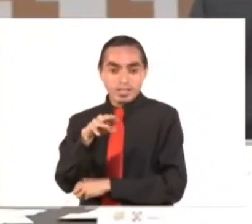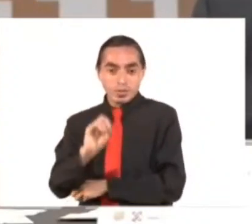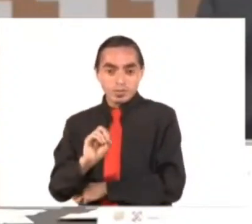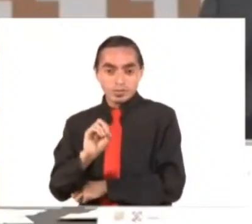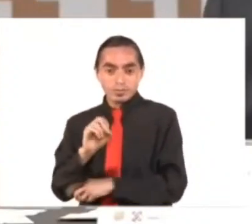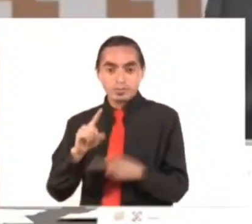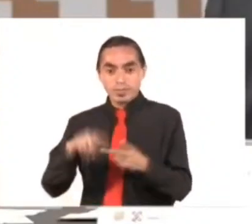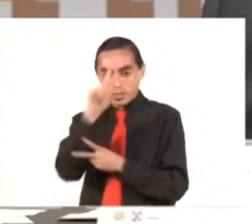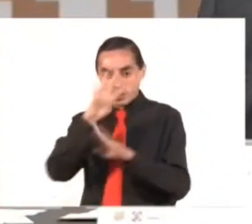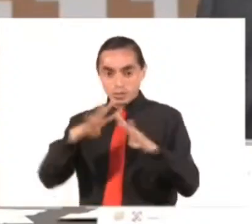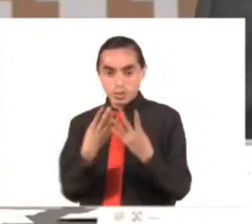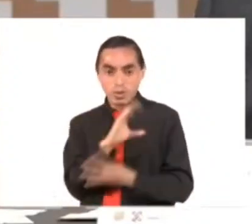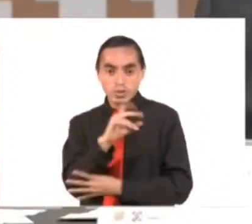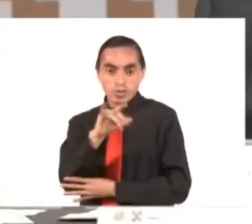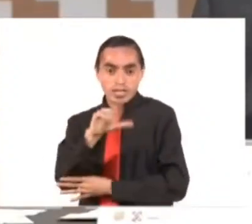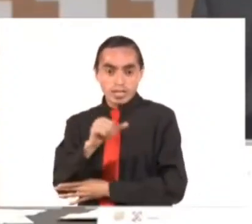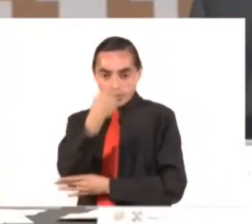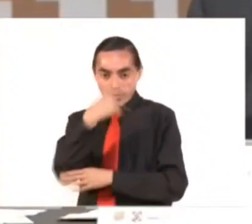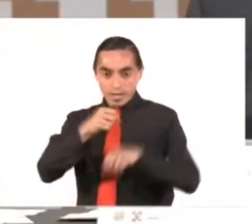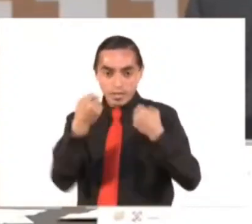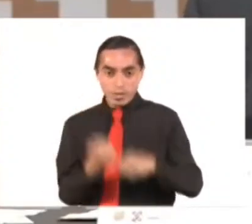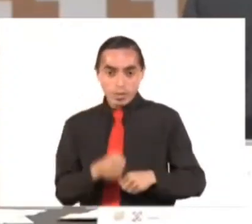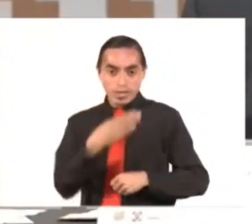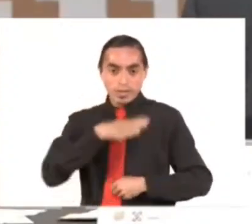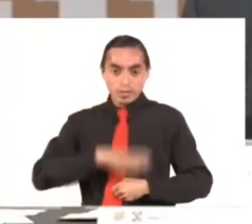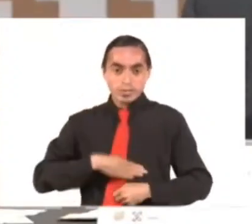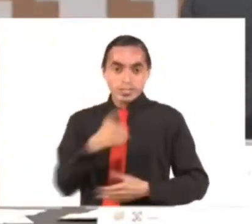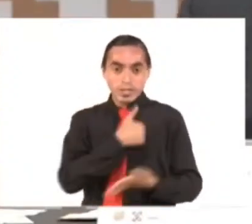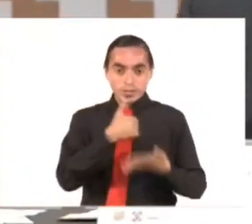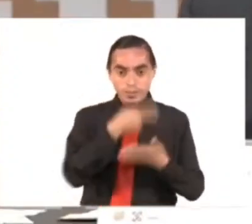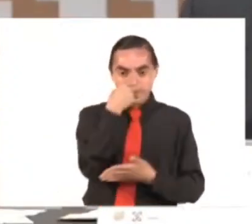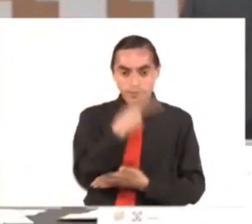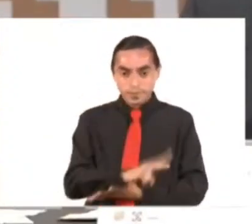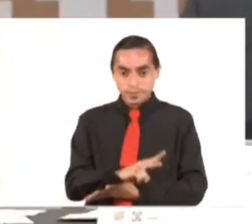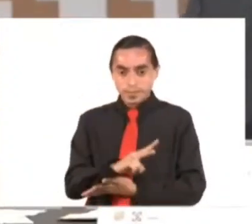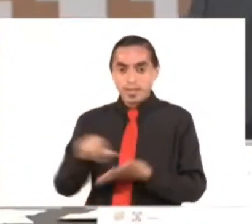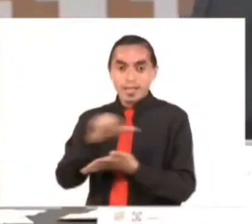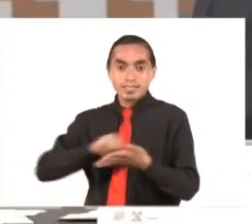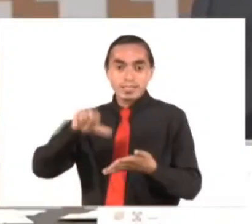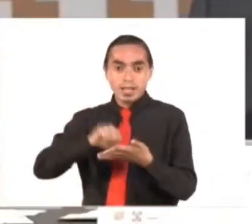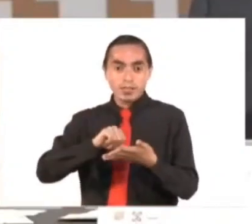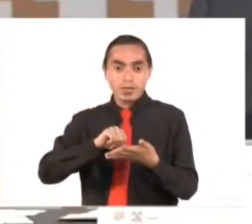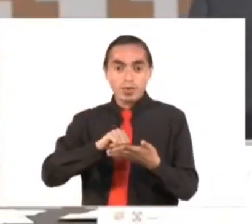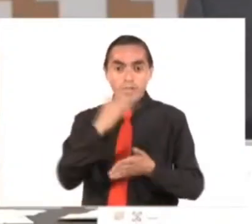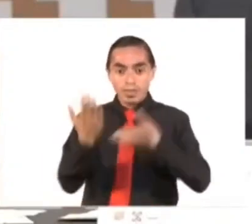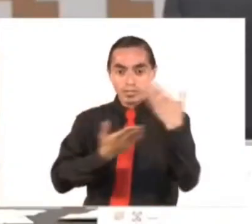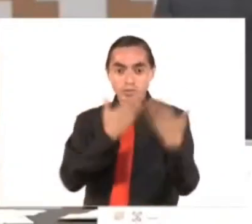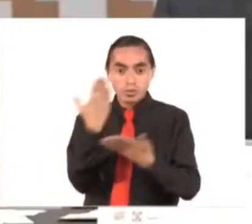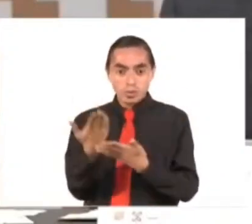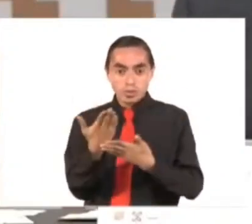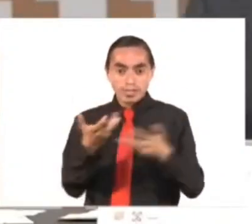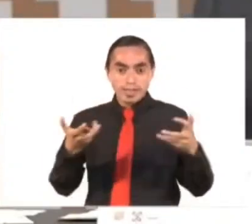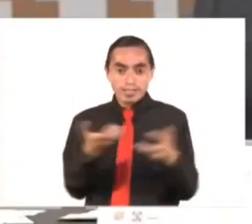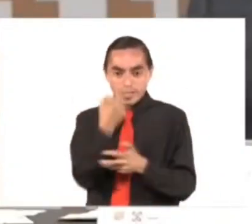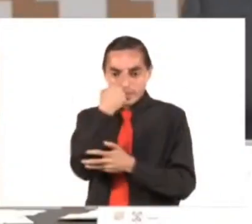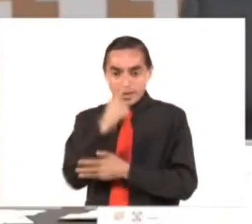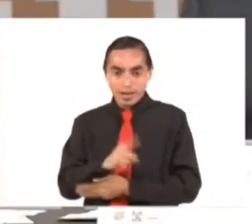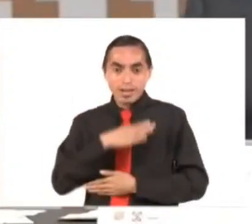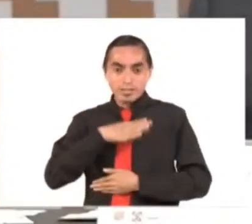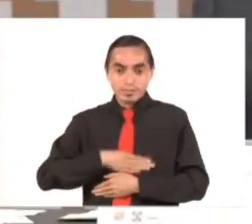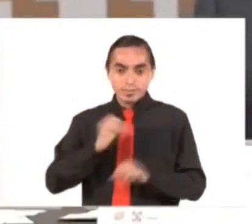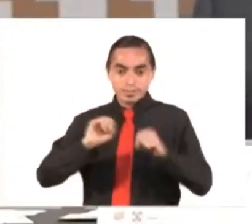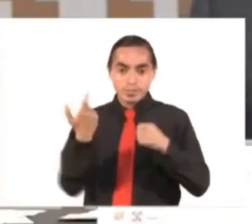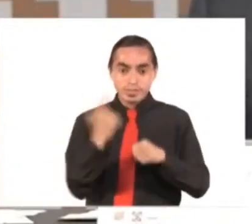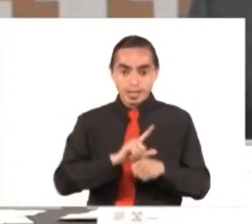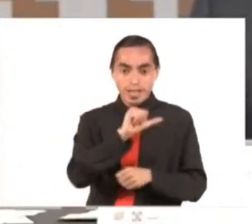Consejo Ciudadano para la Seguridad y Justicia de la Ciudad de México, el Centro de Estudios y Acción por la Justicia Social, AC,